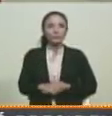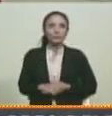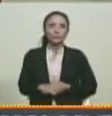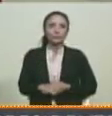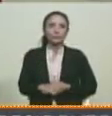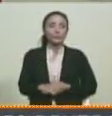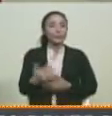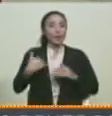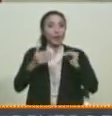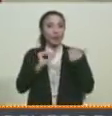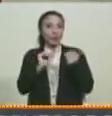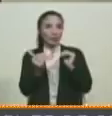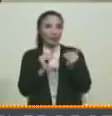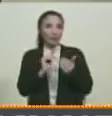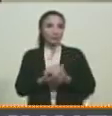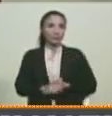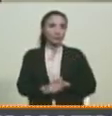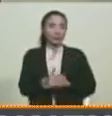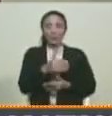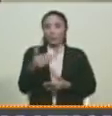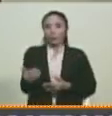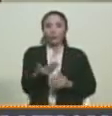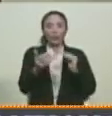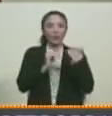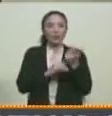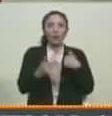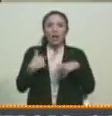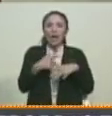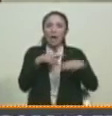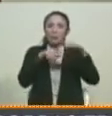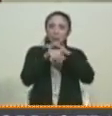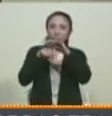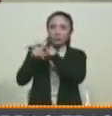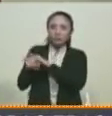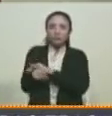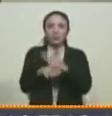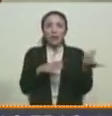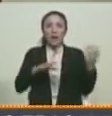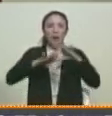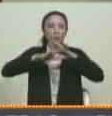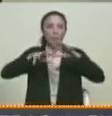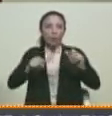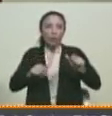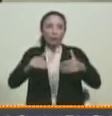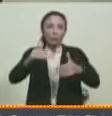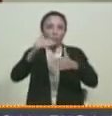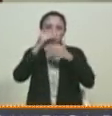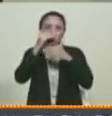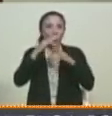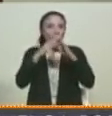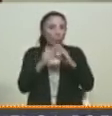Lo ético, la lucha contra las mafias, el delito, el burocratismo.